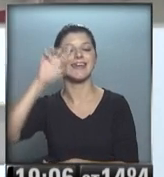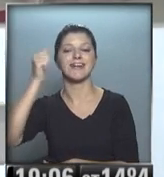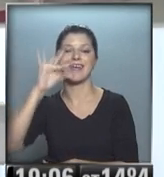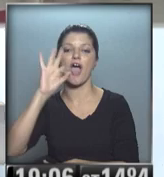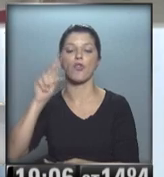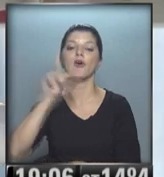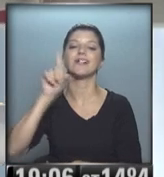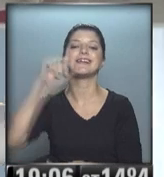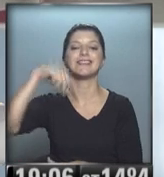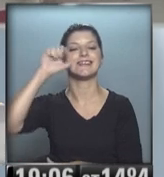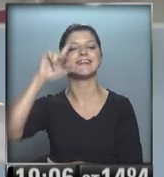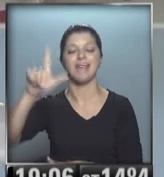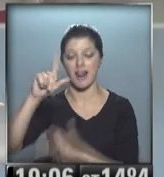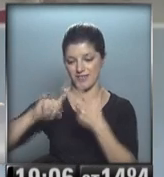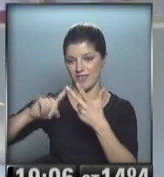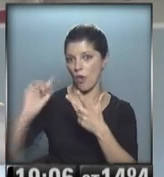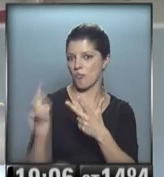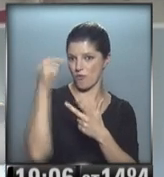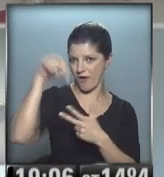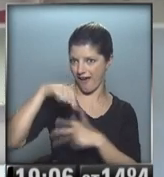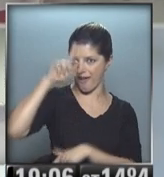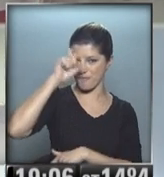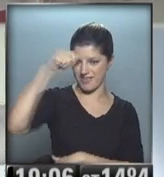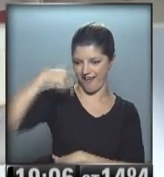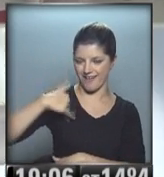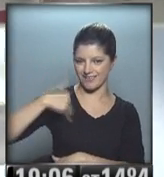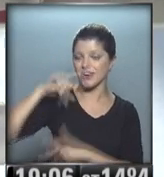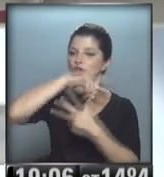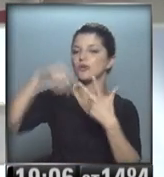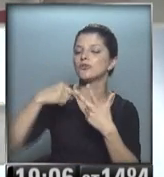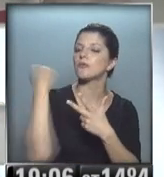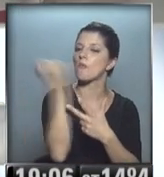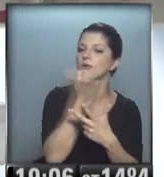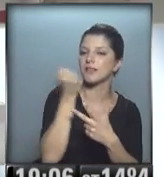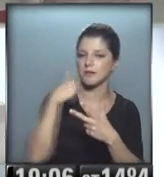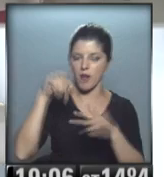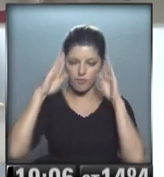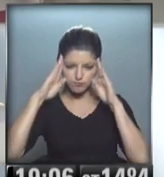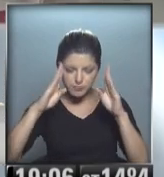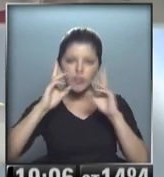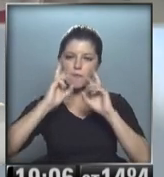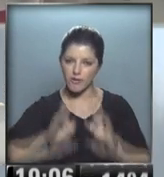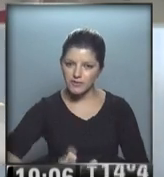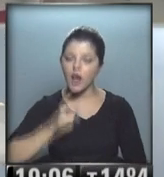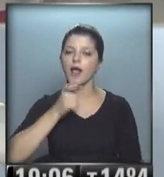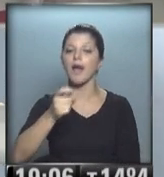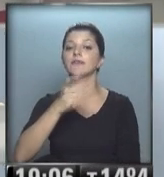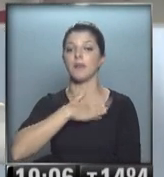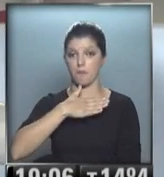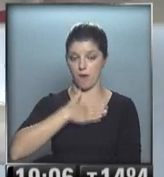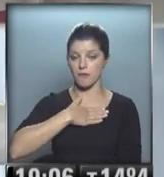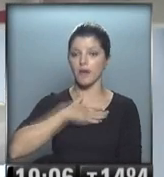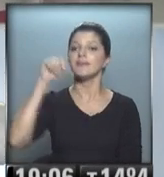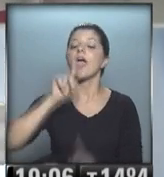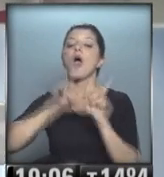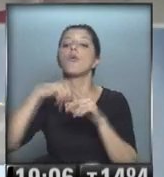hasta el momento en el país. Toda esta tecnología viene a resolver una necesidad primordial del enfoque oncológico. Allí se encuentran el secretario de Determinantes